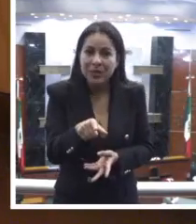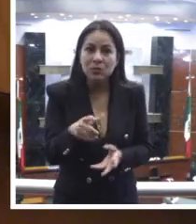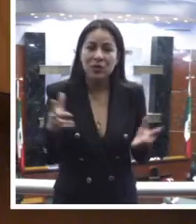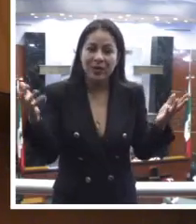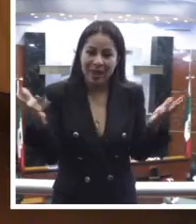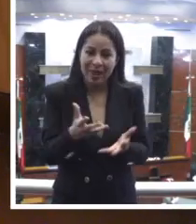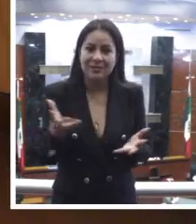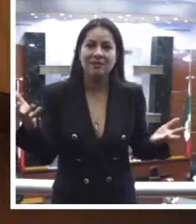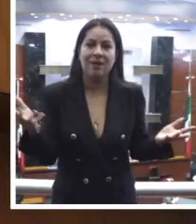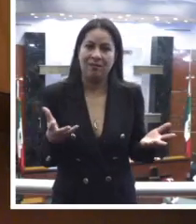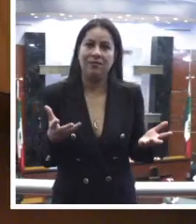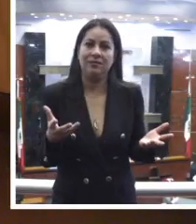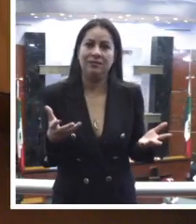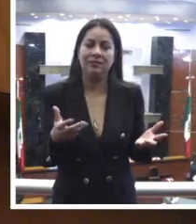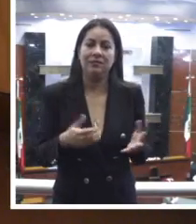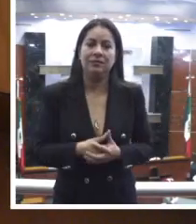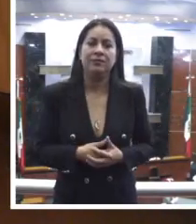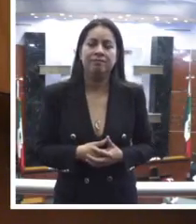acción.